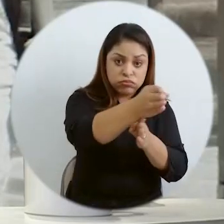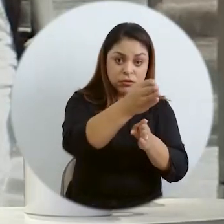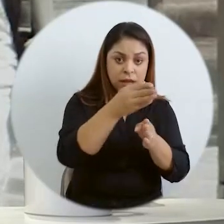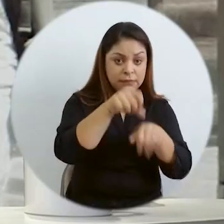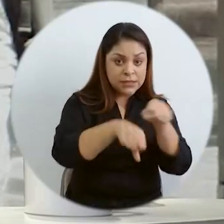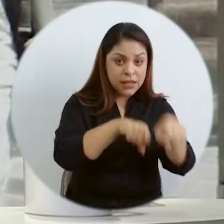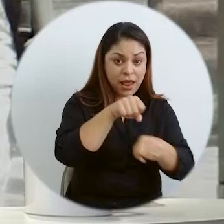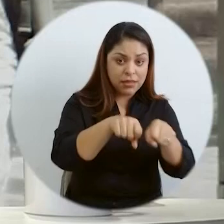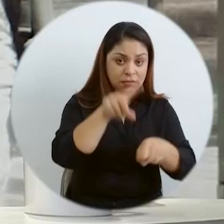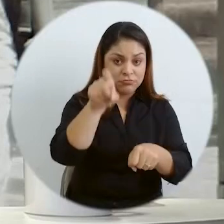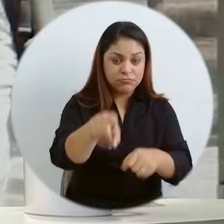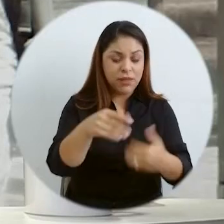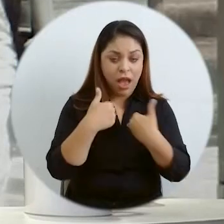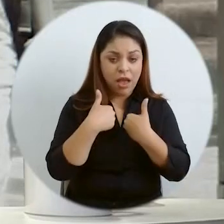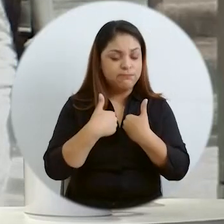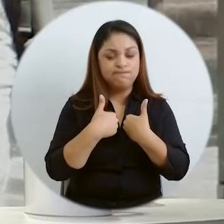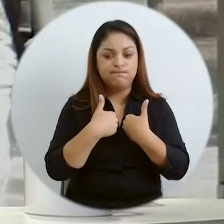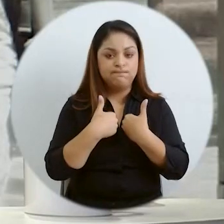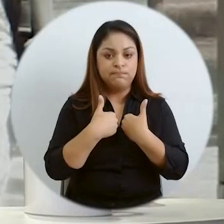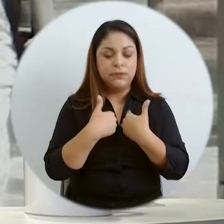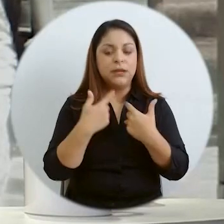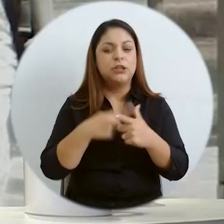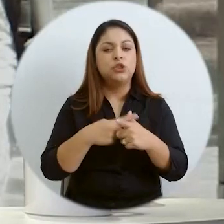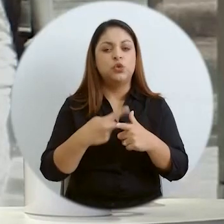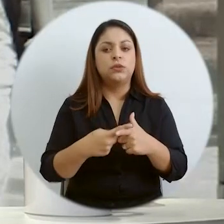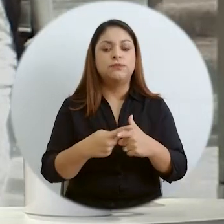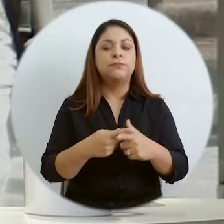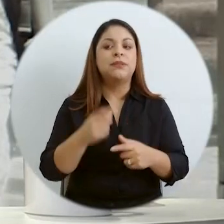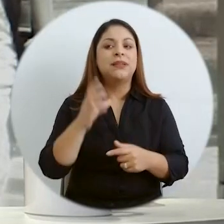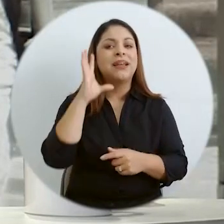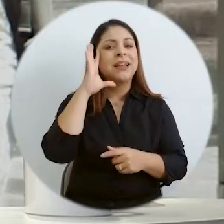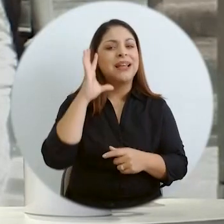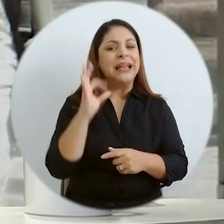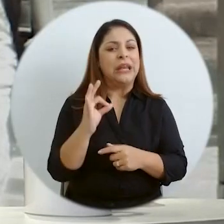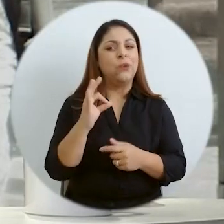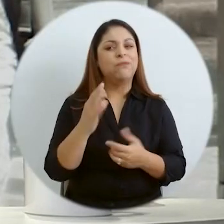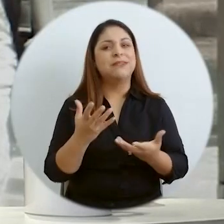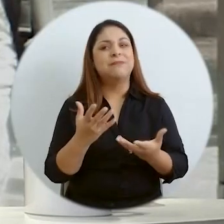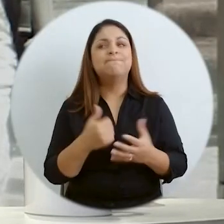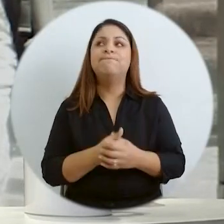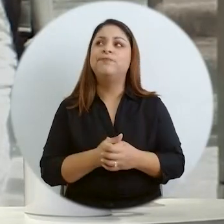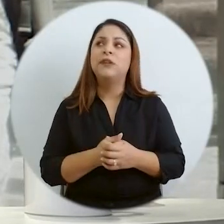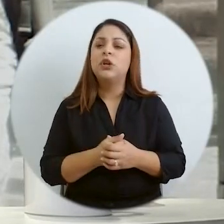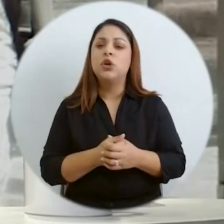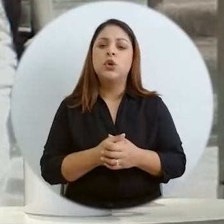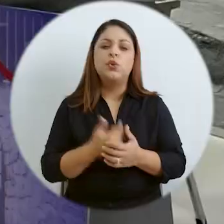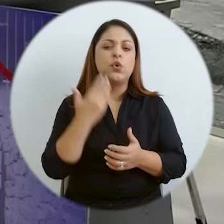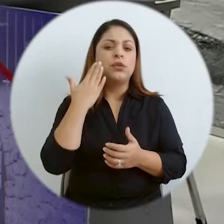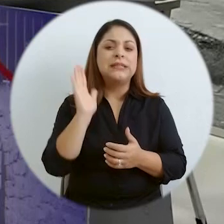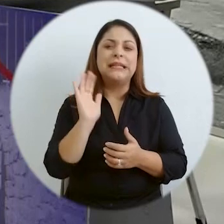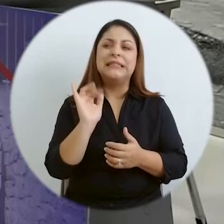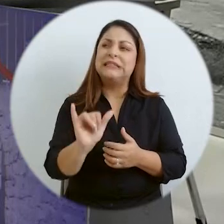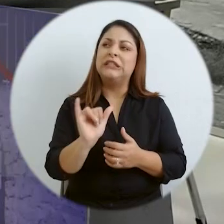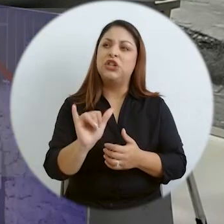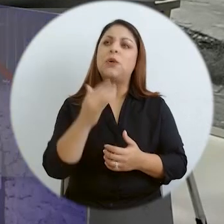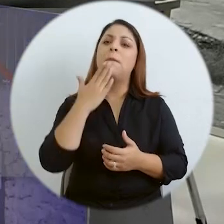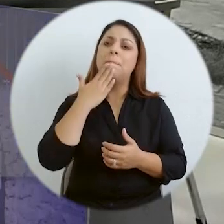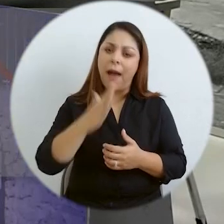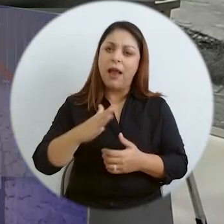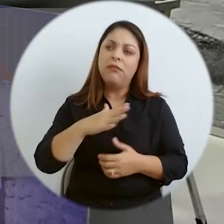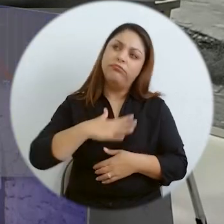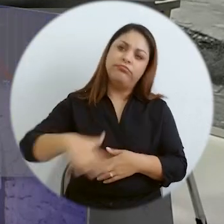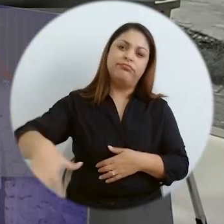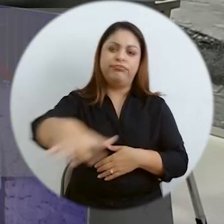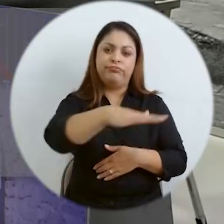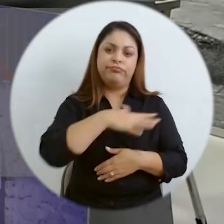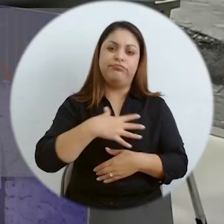por aparte. Y yo creo que sí, podríamos verlo como no sé si es un mal endémico o si es una característica